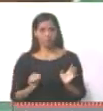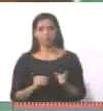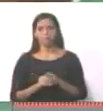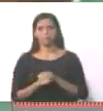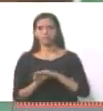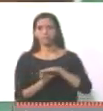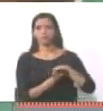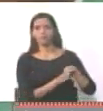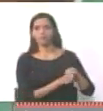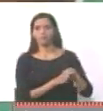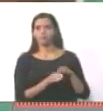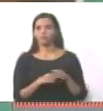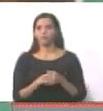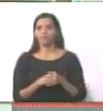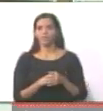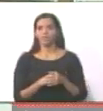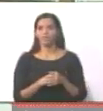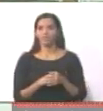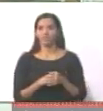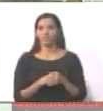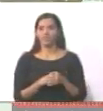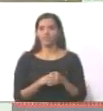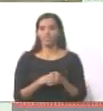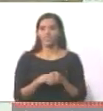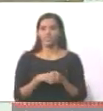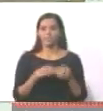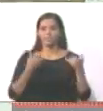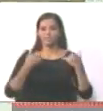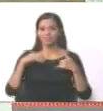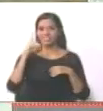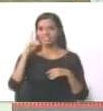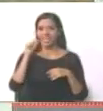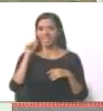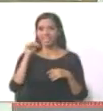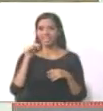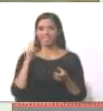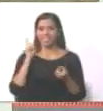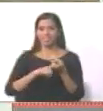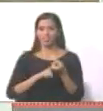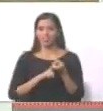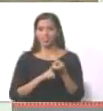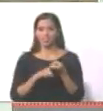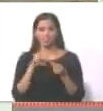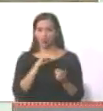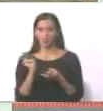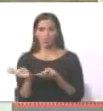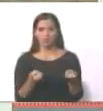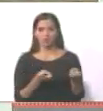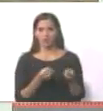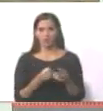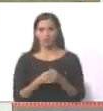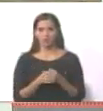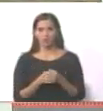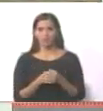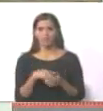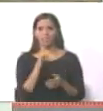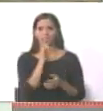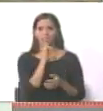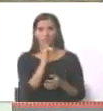Daniela se casó y no nos invitó. Ah, bueno, pues. ¿Ustedes sabían que Daniela se casó? No. Se los